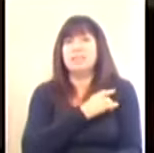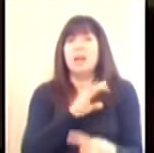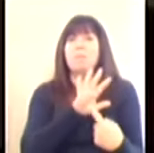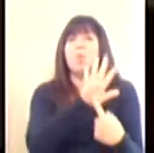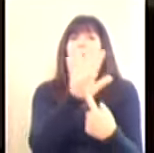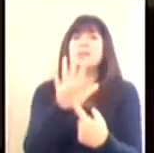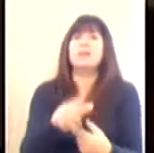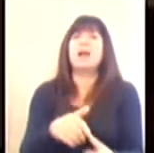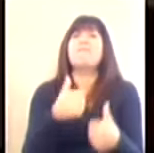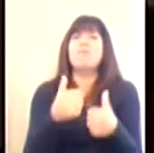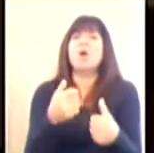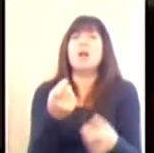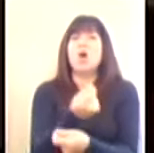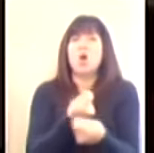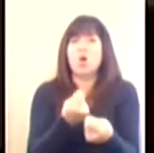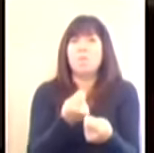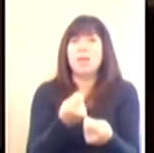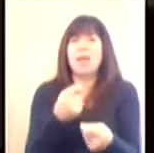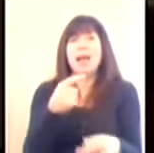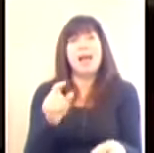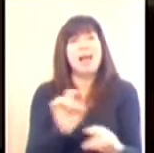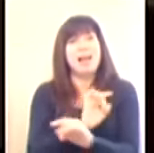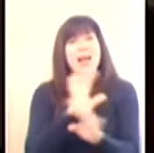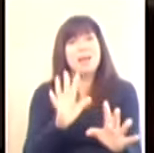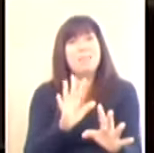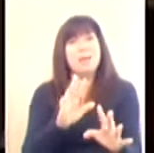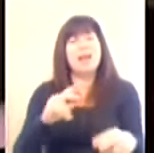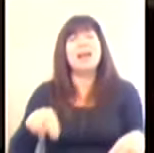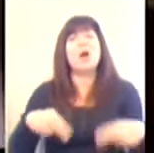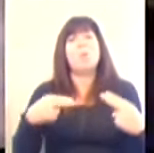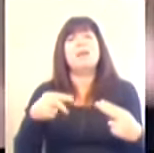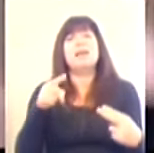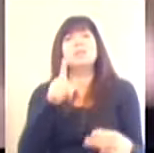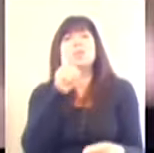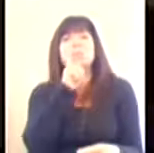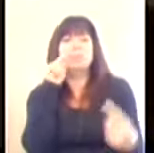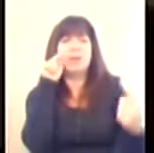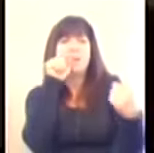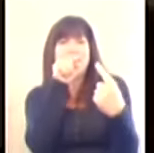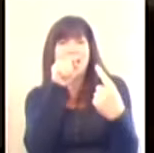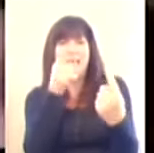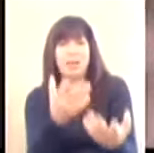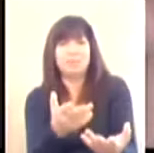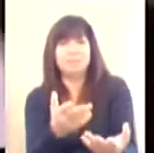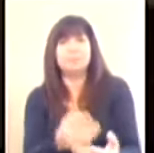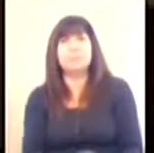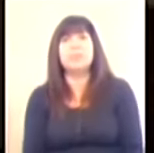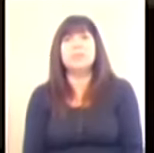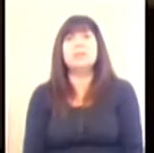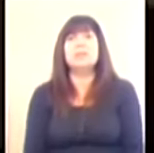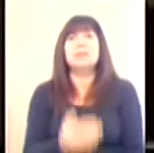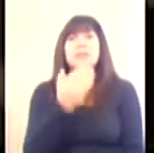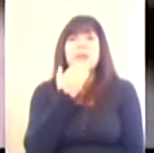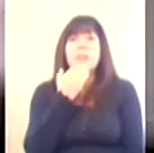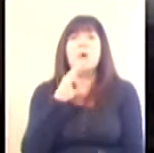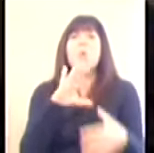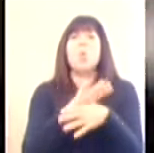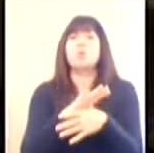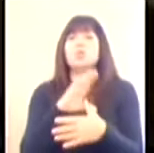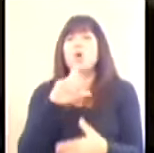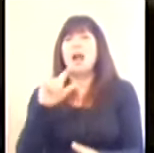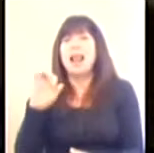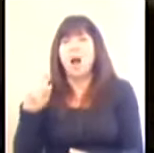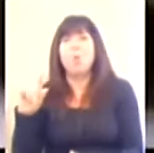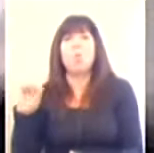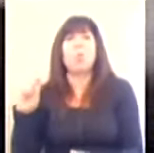bueno para la economía. Entonces claramente esta reactivación puede tener esta mirada. Junto con con Claudio, Marina